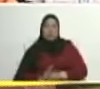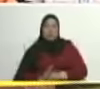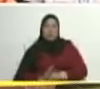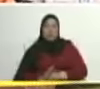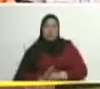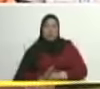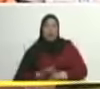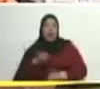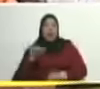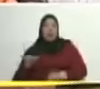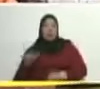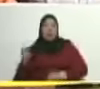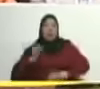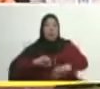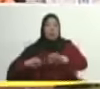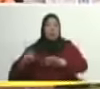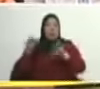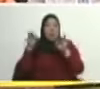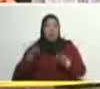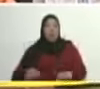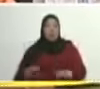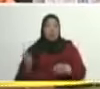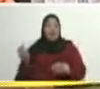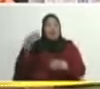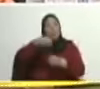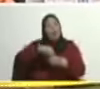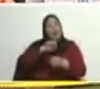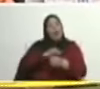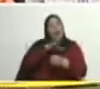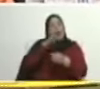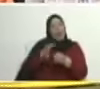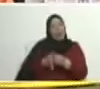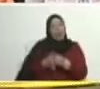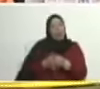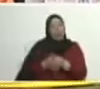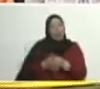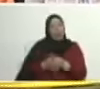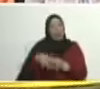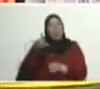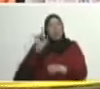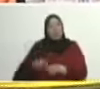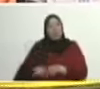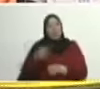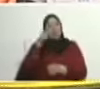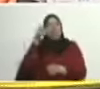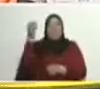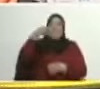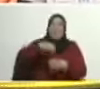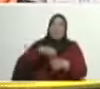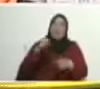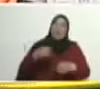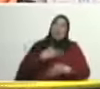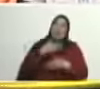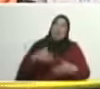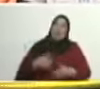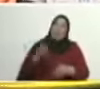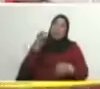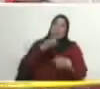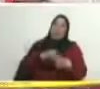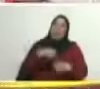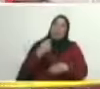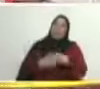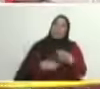Santa Lucía se unió oficialmente al ALBA y Santa Lucía será un miembro pleno del ALBA dentro de